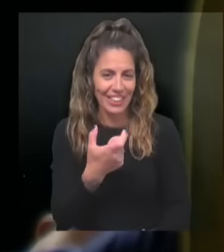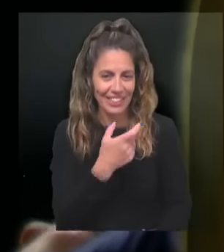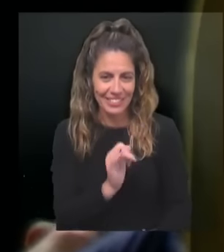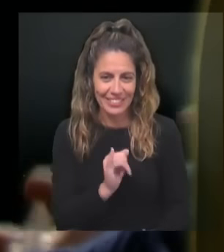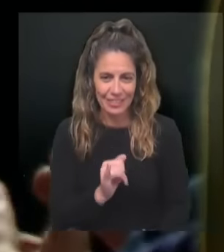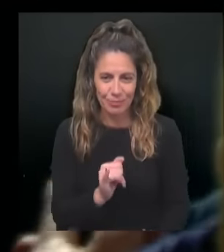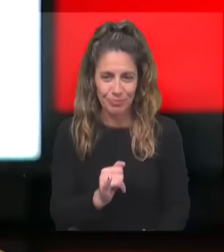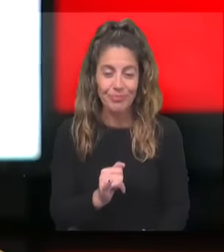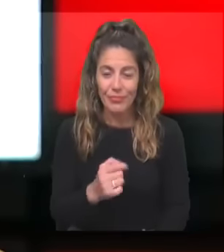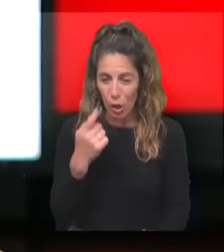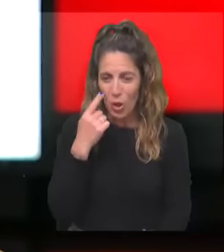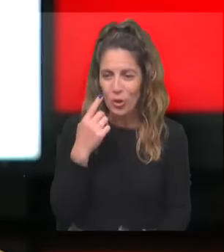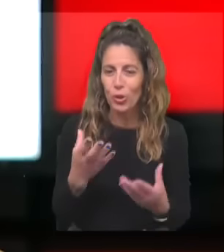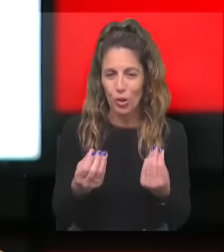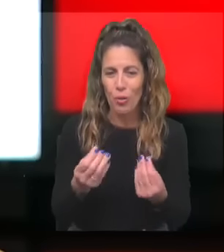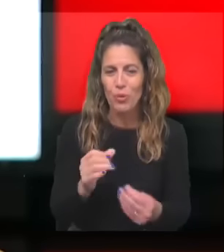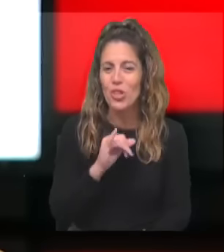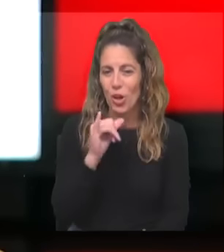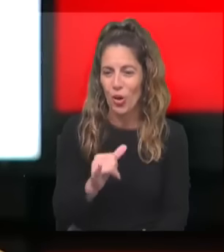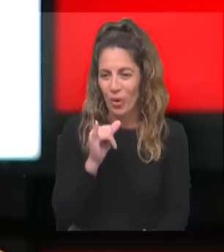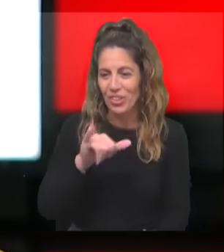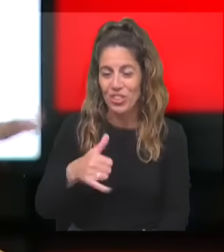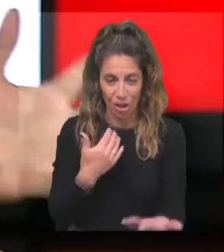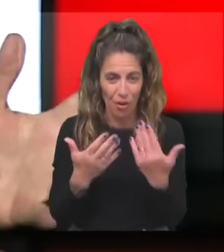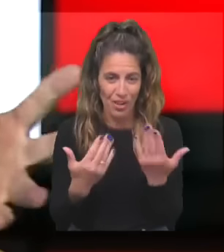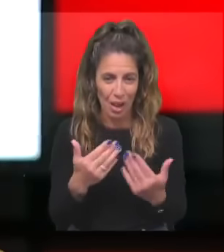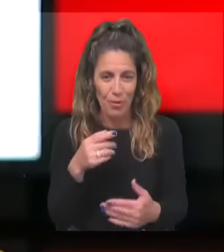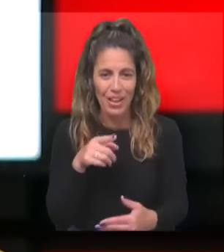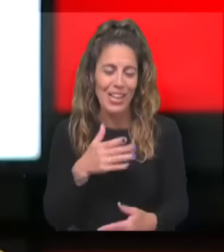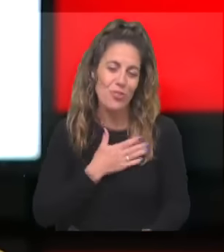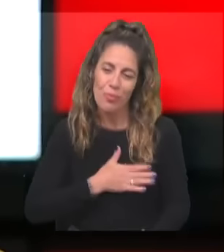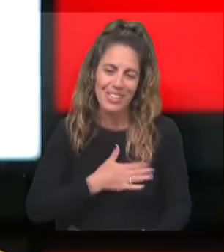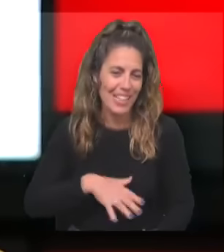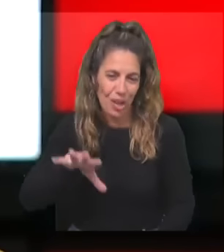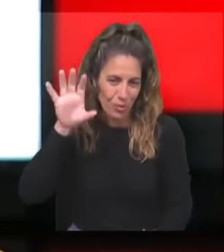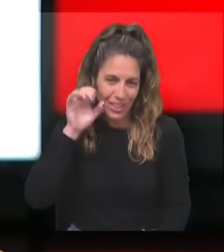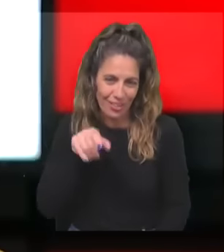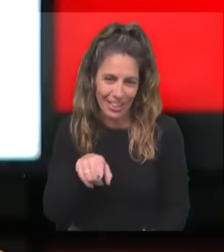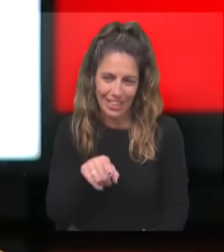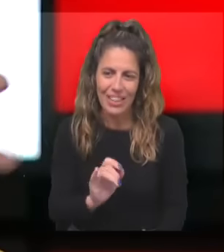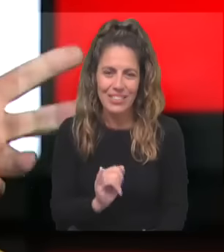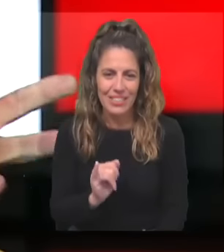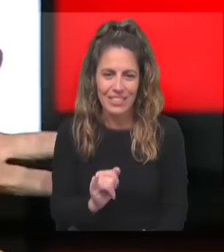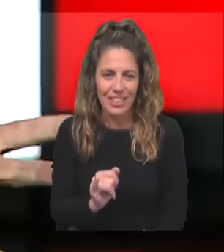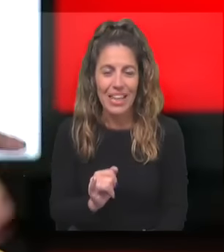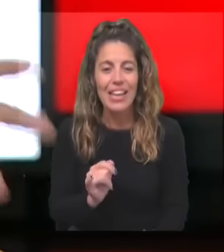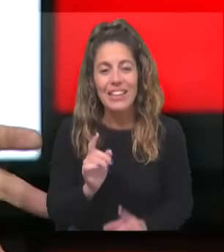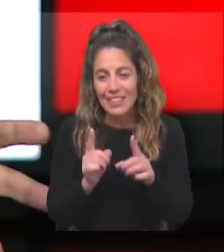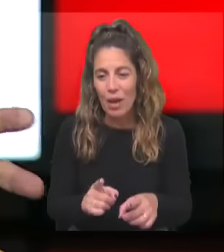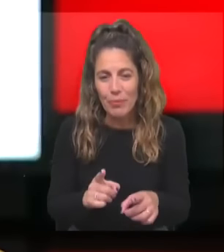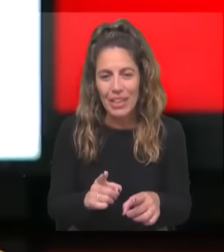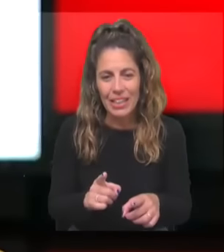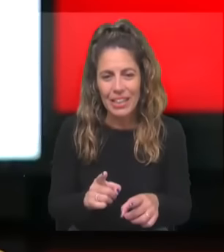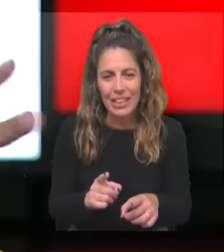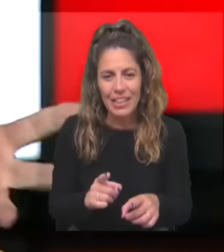sí, gracias. Conozco mucho los cuentos, lo hemos hablado mucho, es un placer escucharlo. Y además Marcos es un poco